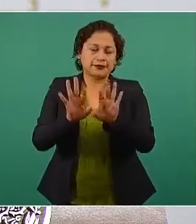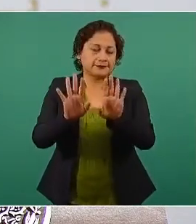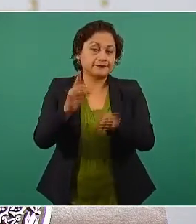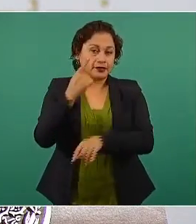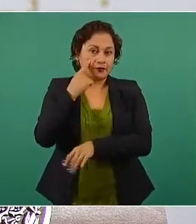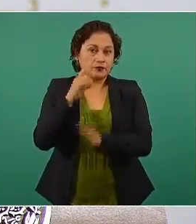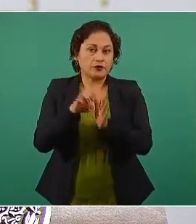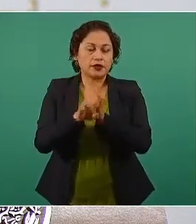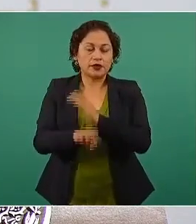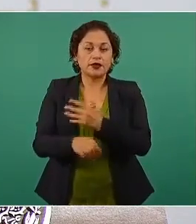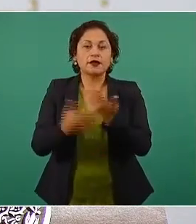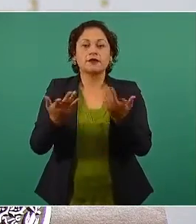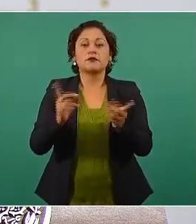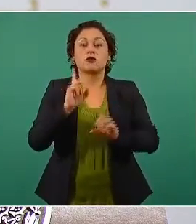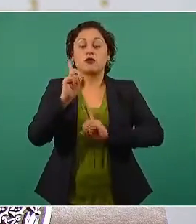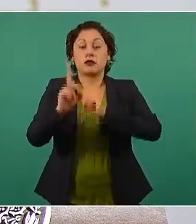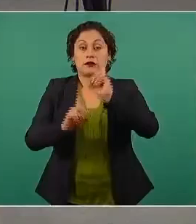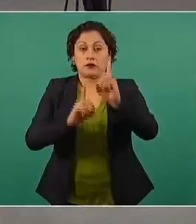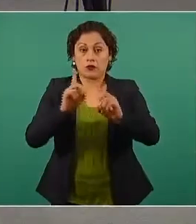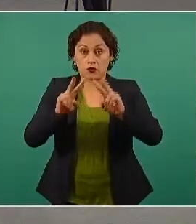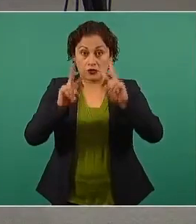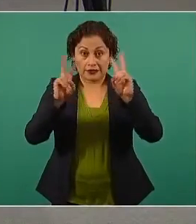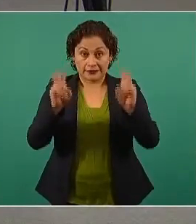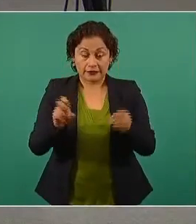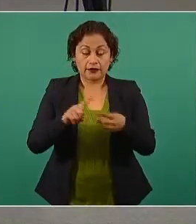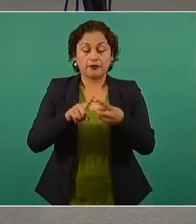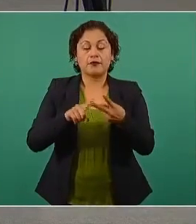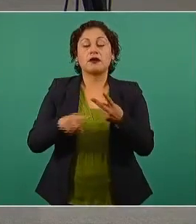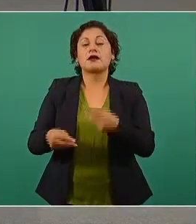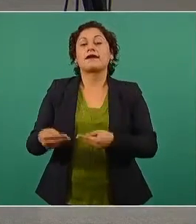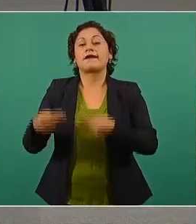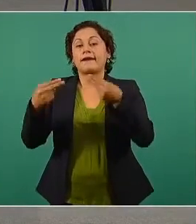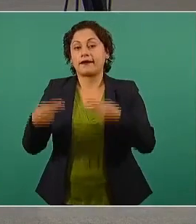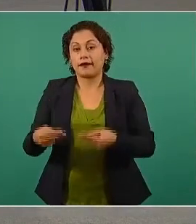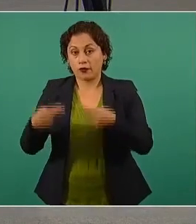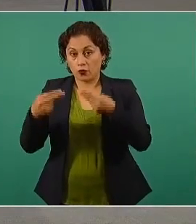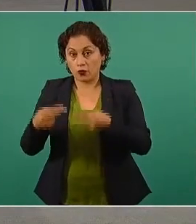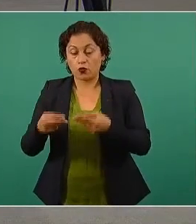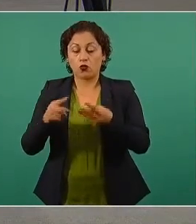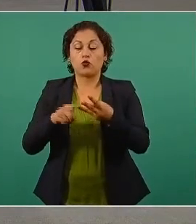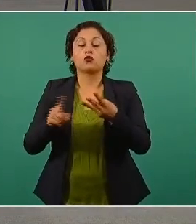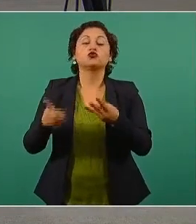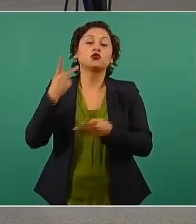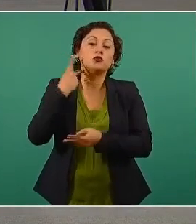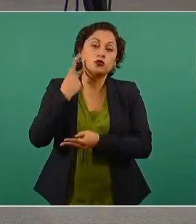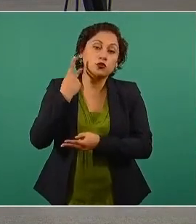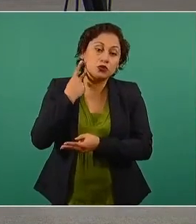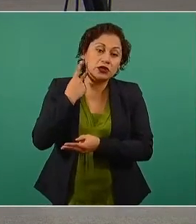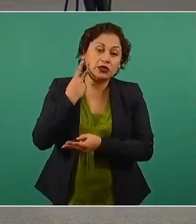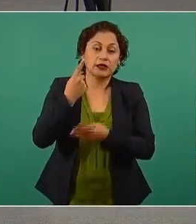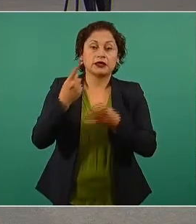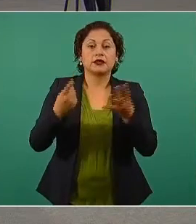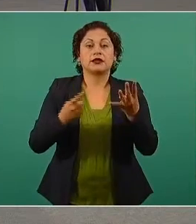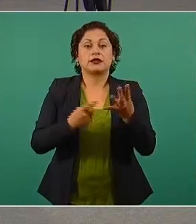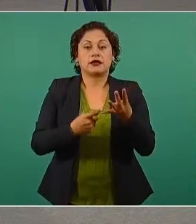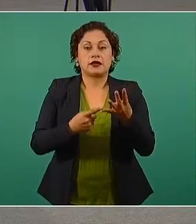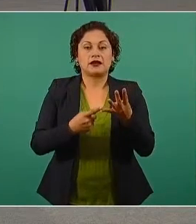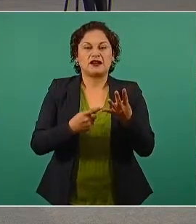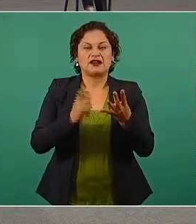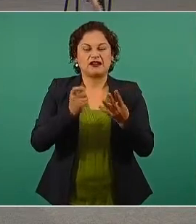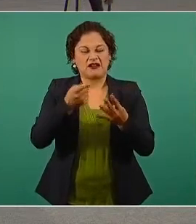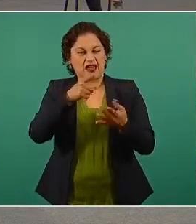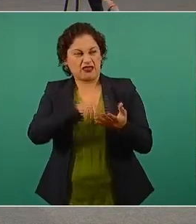particular, en el deporte, en los negocios, en la política, la